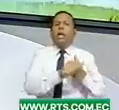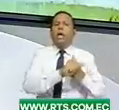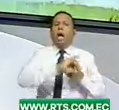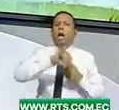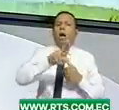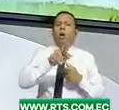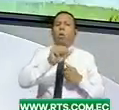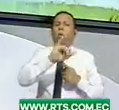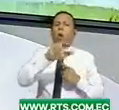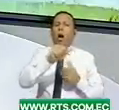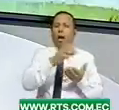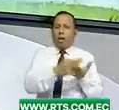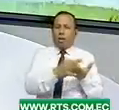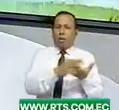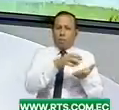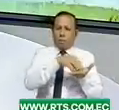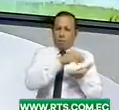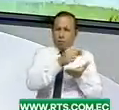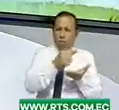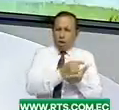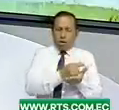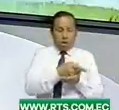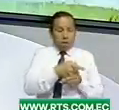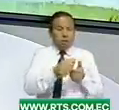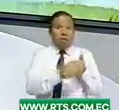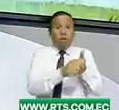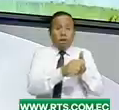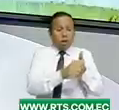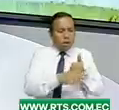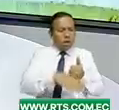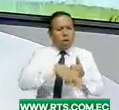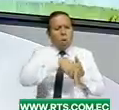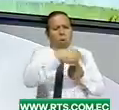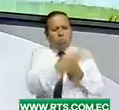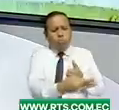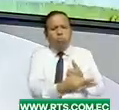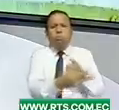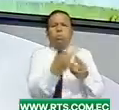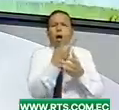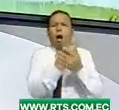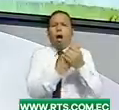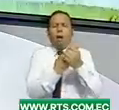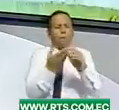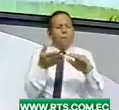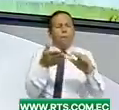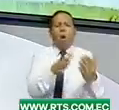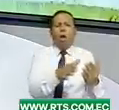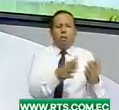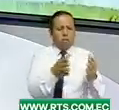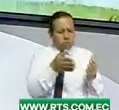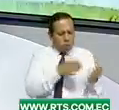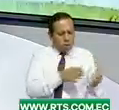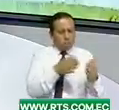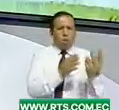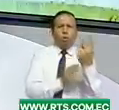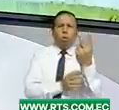que junto a La Mole se encontró otro cuerpo, pero aún no ha sido identificado.